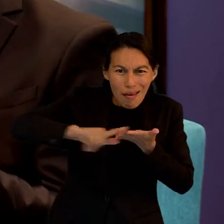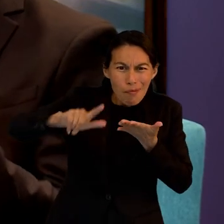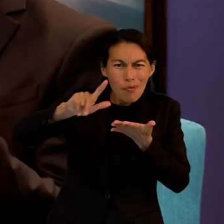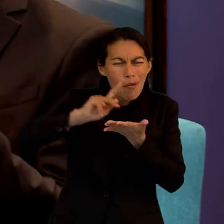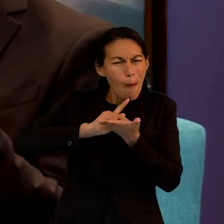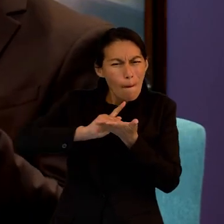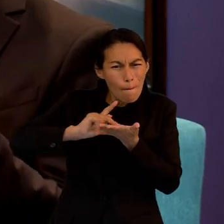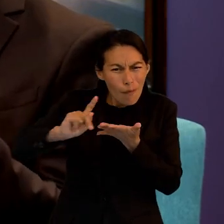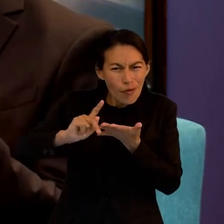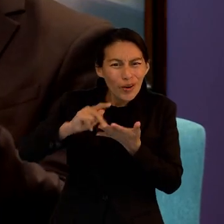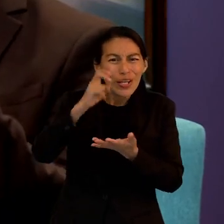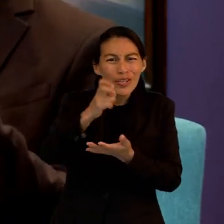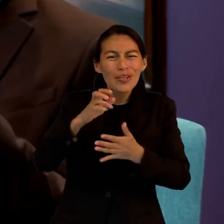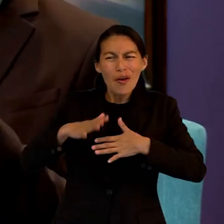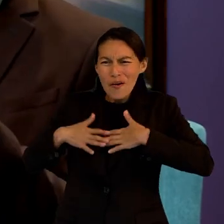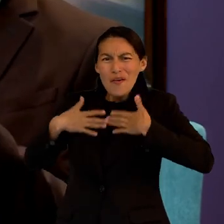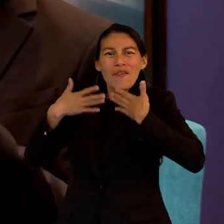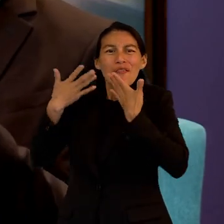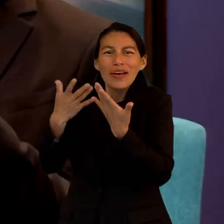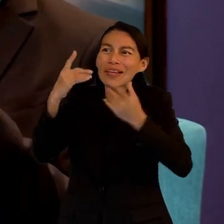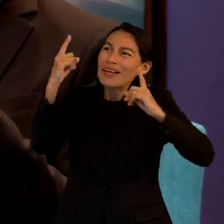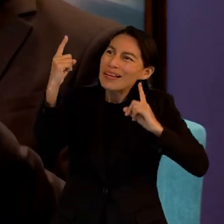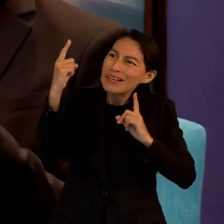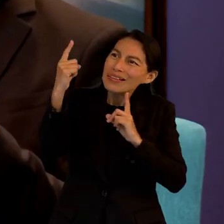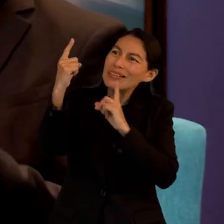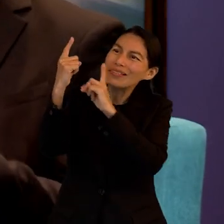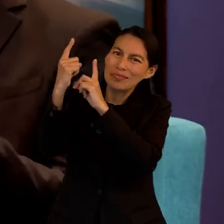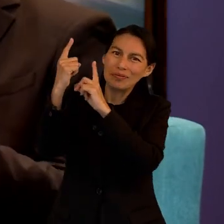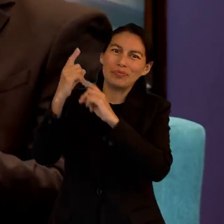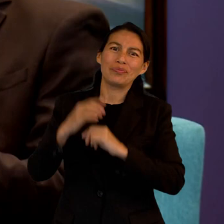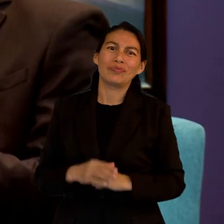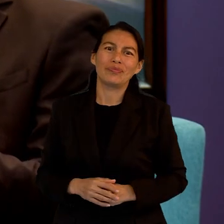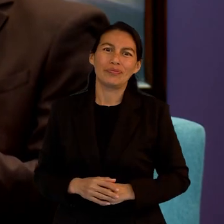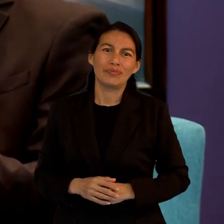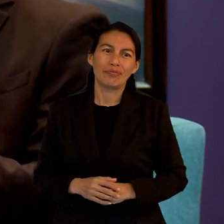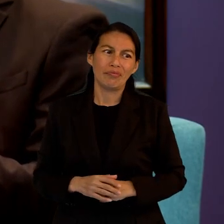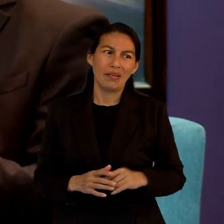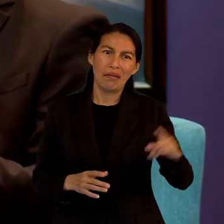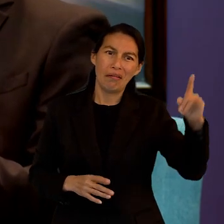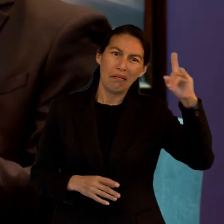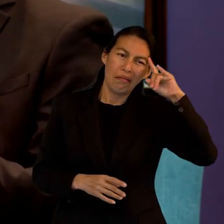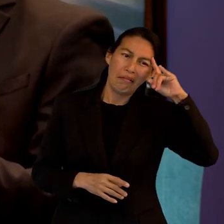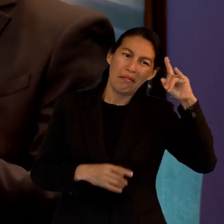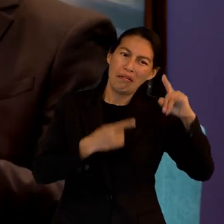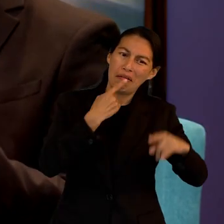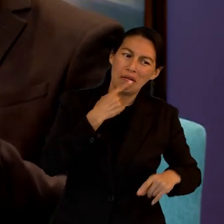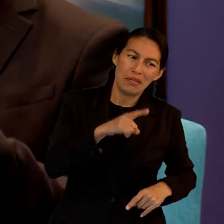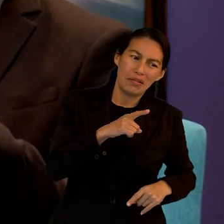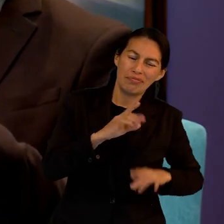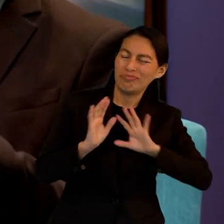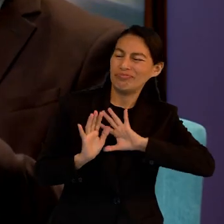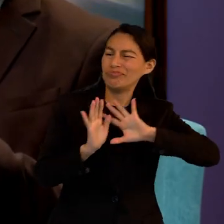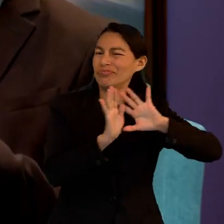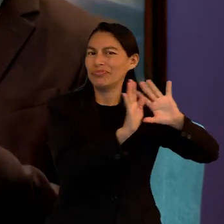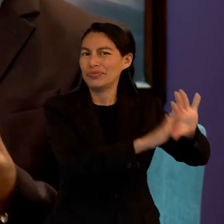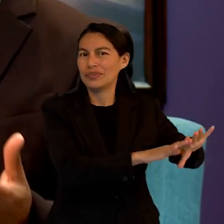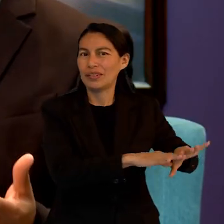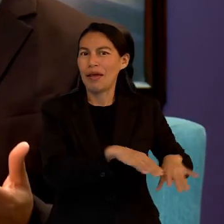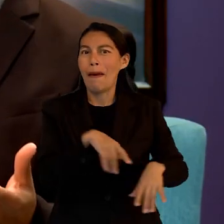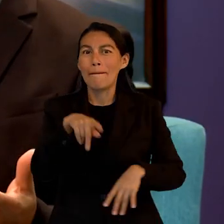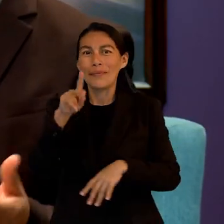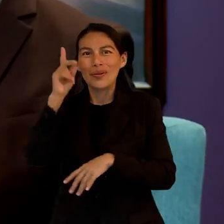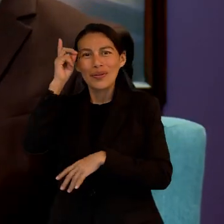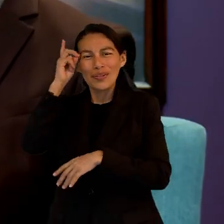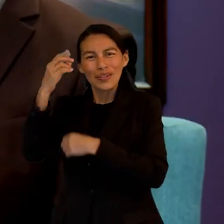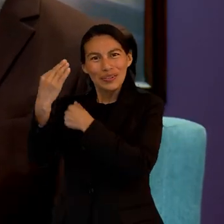acercarnos porque jesús ahora es el que intercede no lo que hace satanás que era acusar ahora jesús intercede para